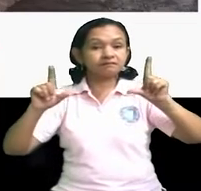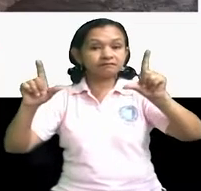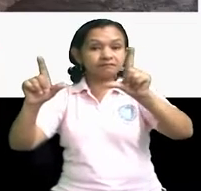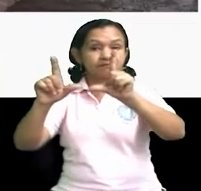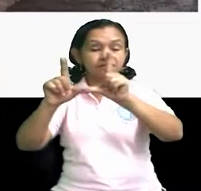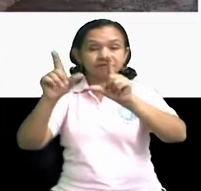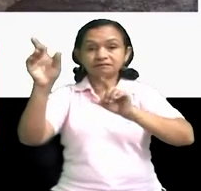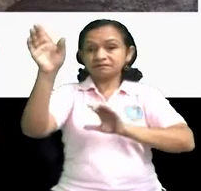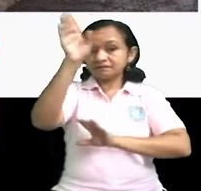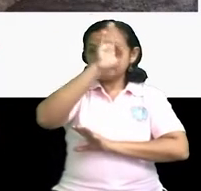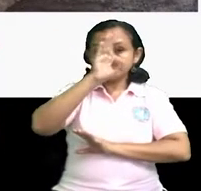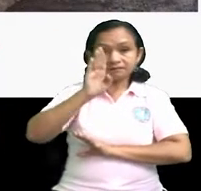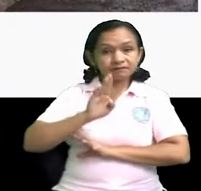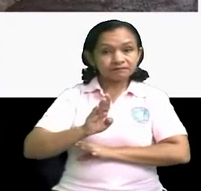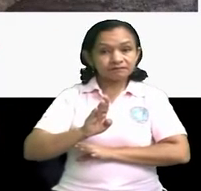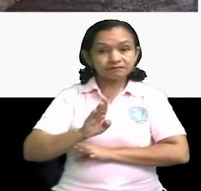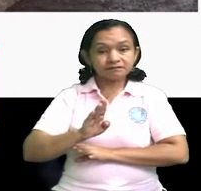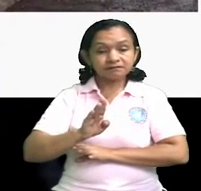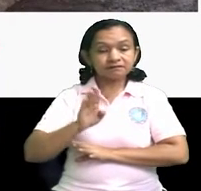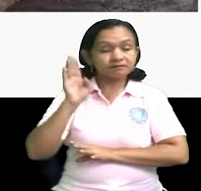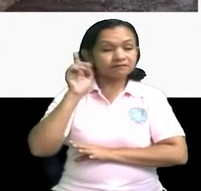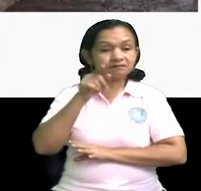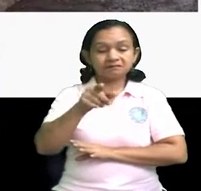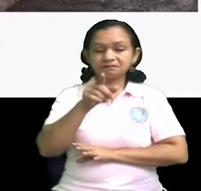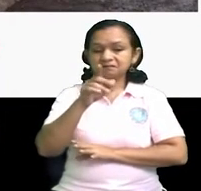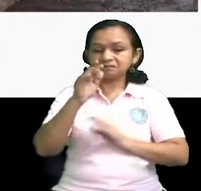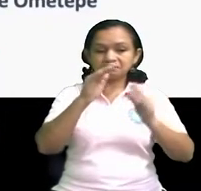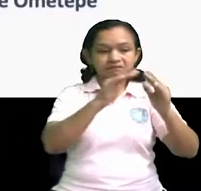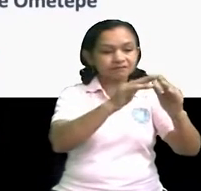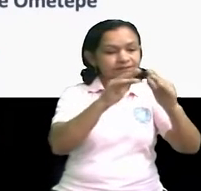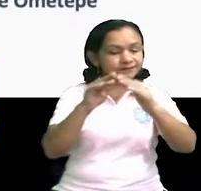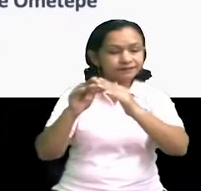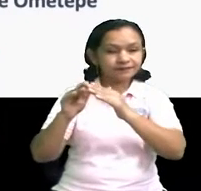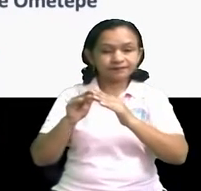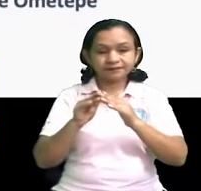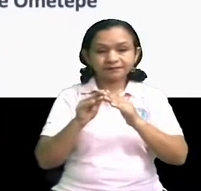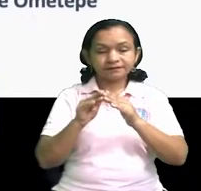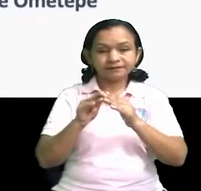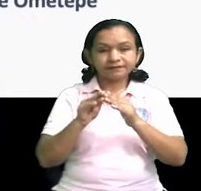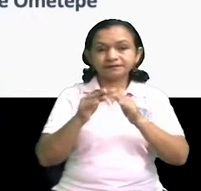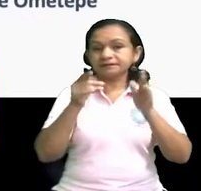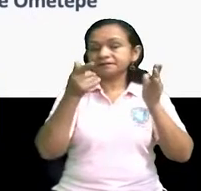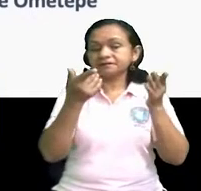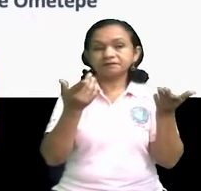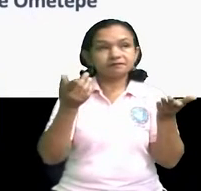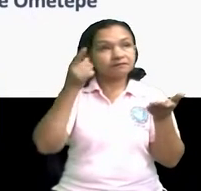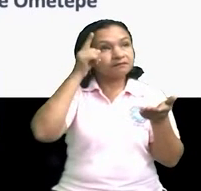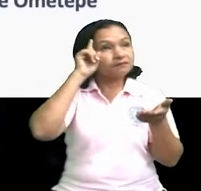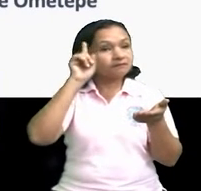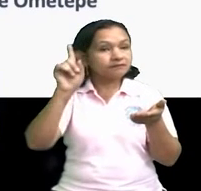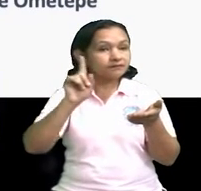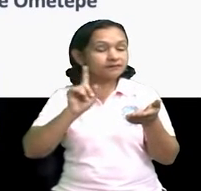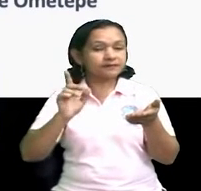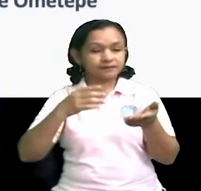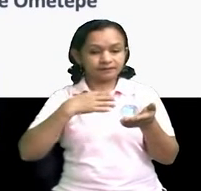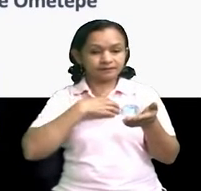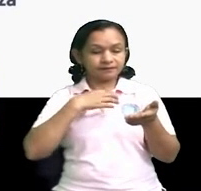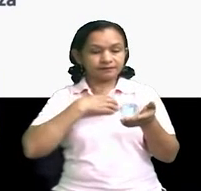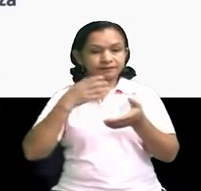en sitios y lugares que nunca ni los mismos comunitarios ni la misma población en sus cálculos tenían que iban a